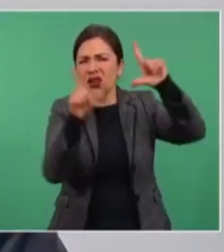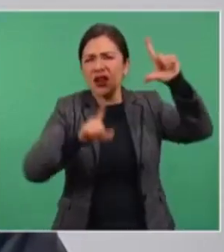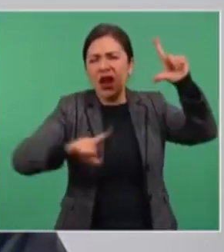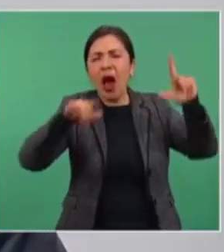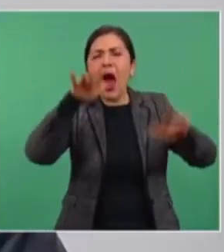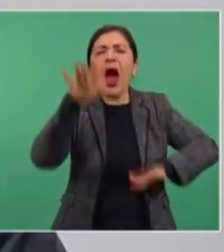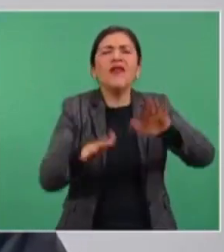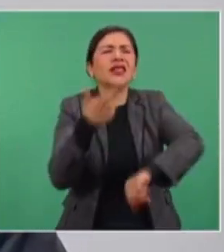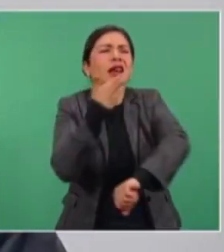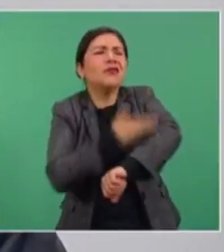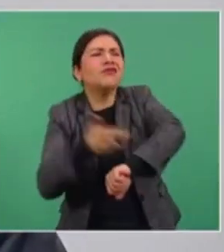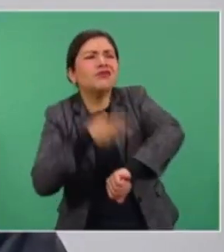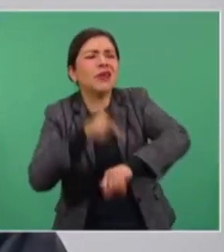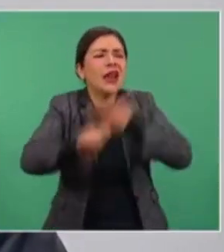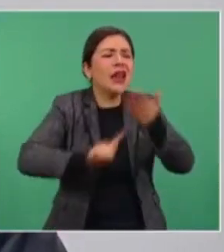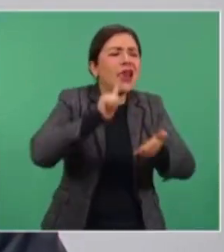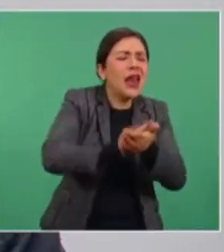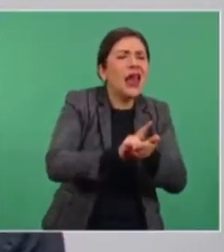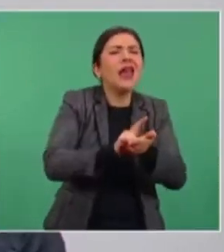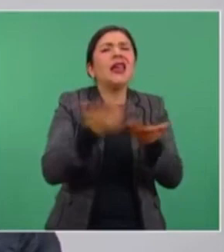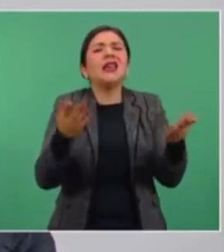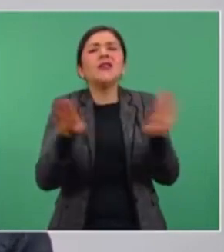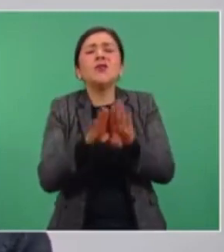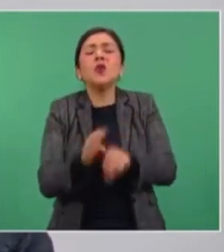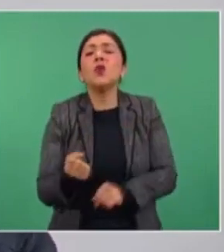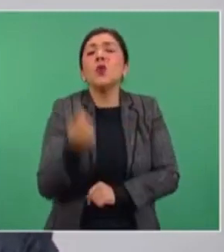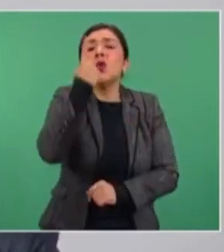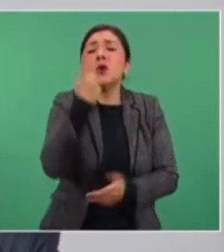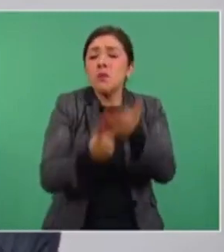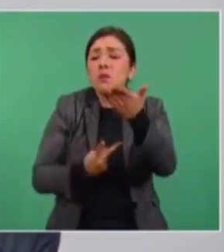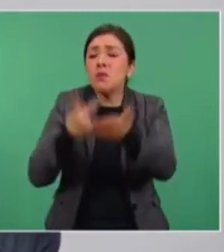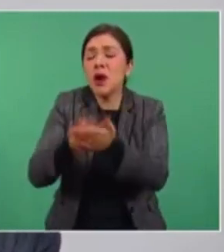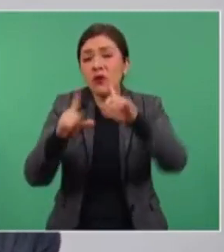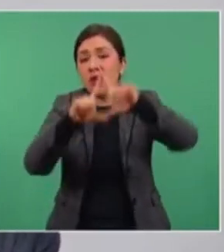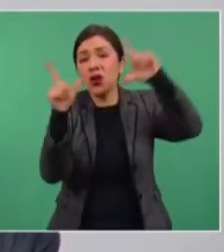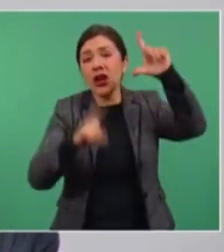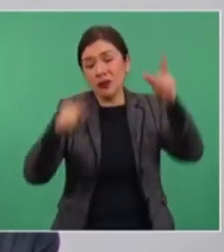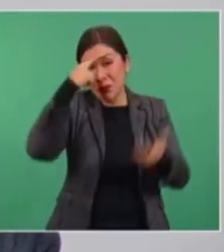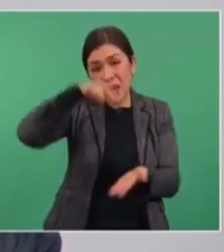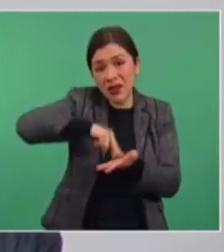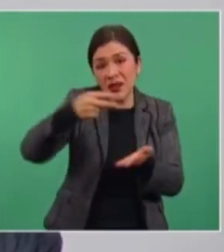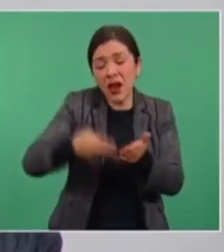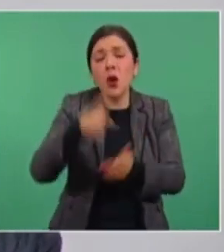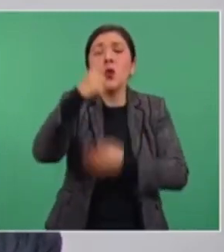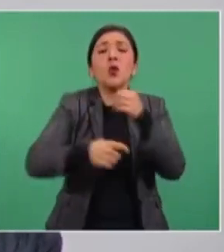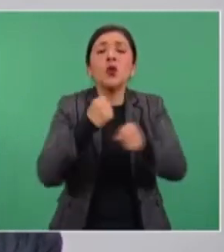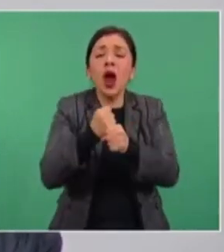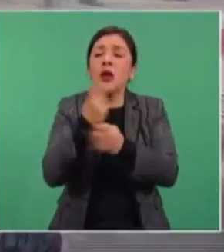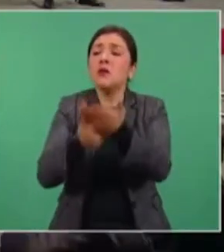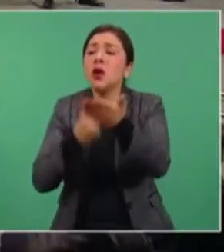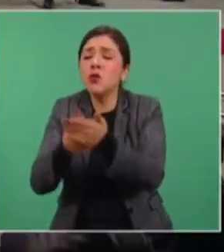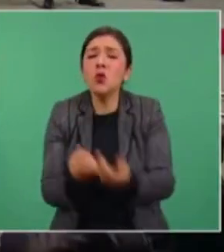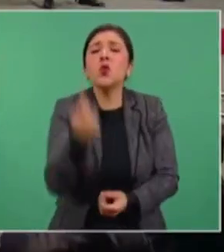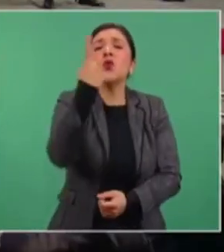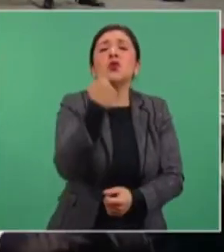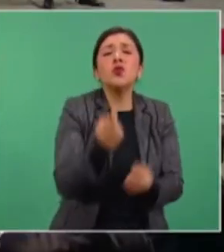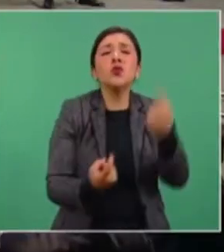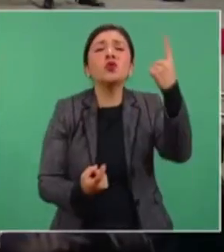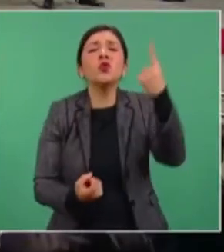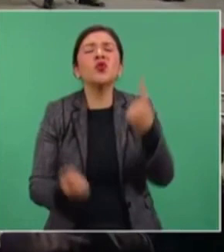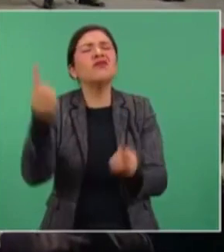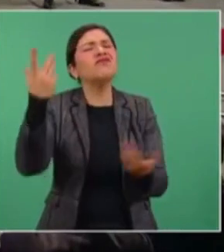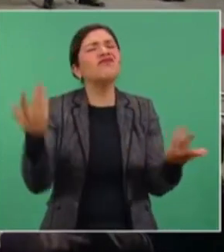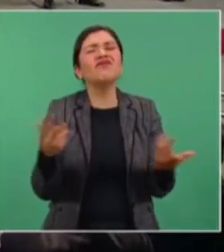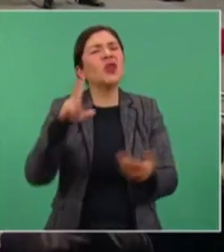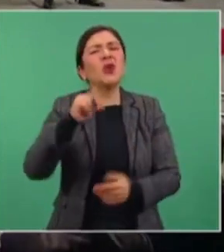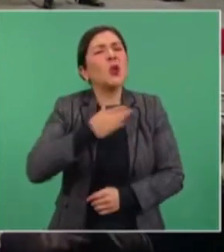restricciones legales, se nombra un solo Premio Nacional de Ingeniería cada año, retrasan la impartición de la justicia